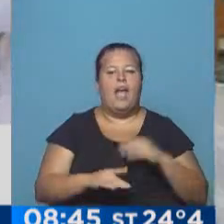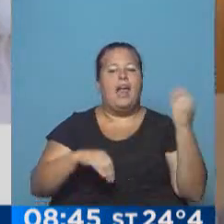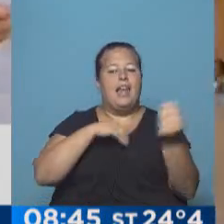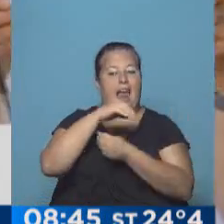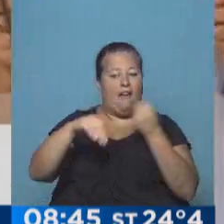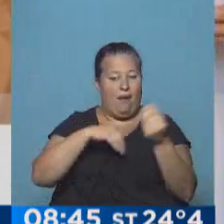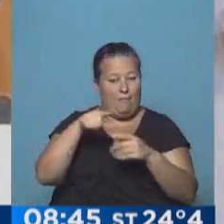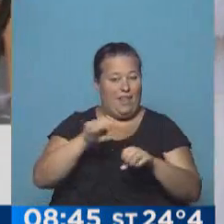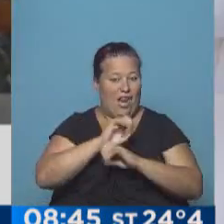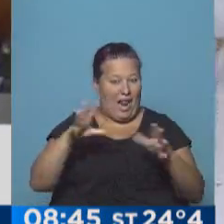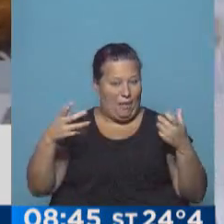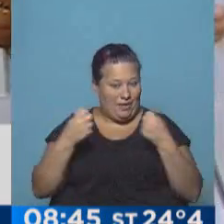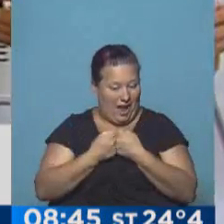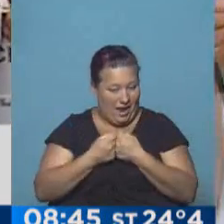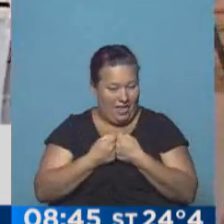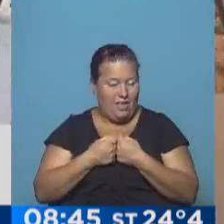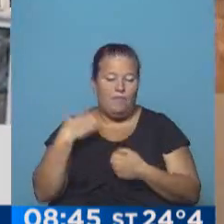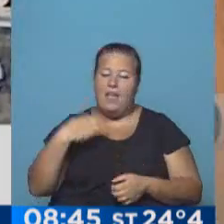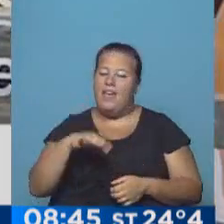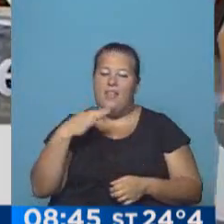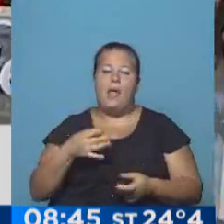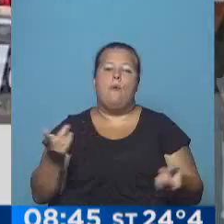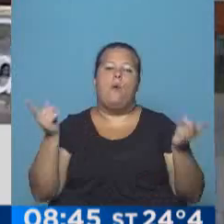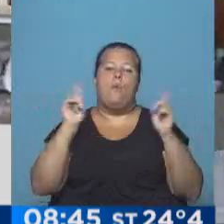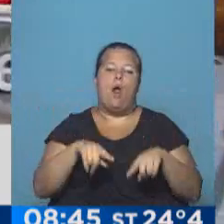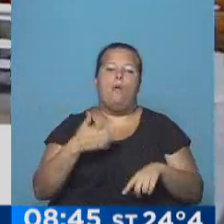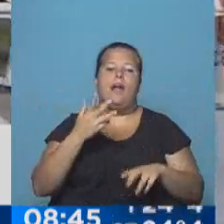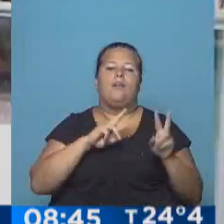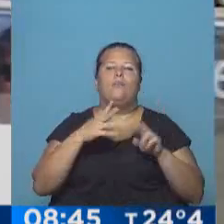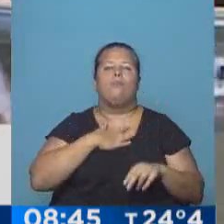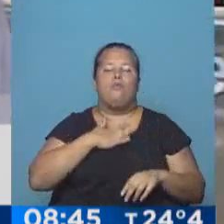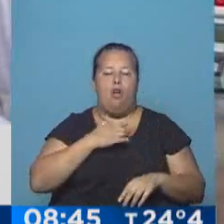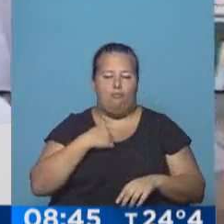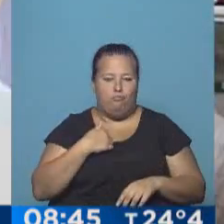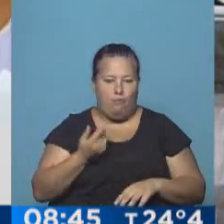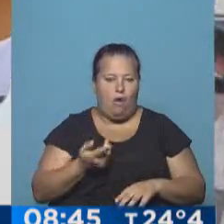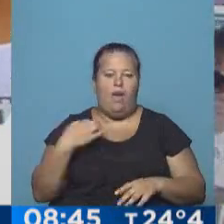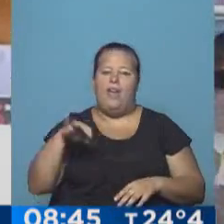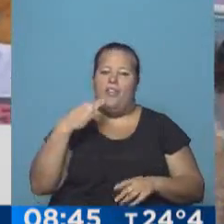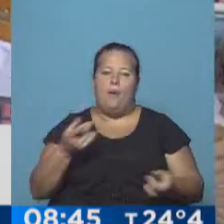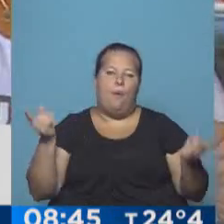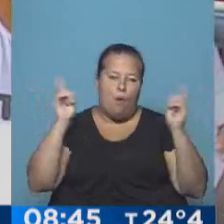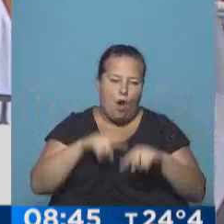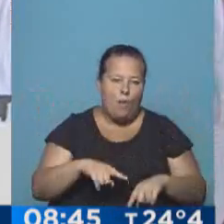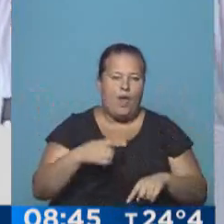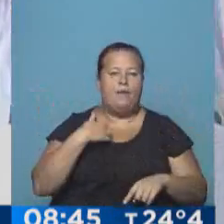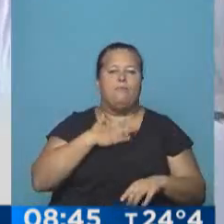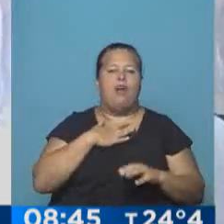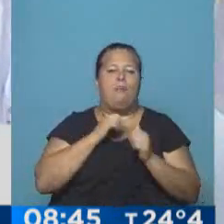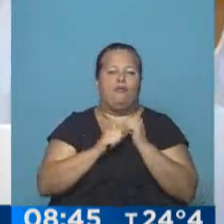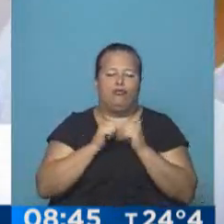familiares de esta terrible tragedia tuvimos que recuperar la pertenencia, tuvimos que recuperar la propia